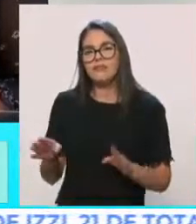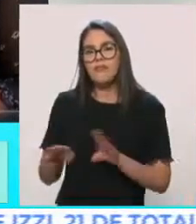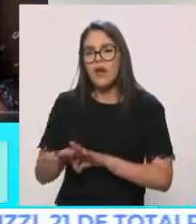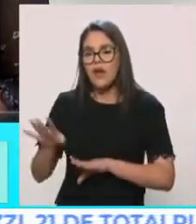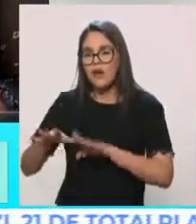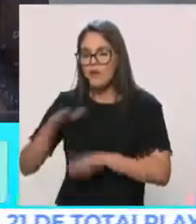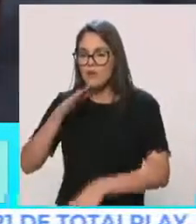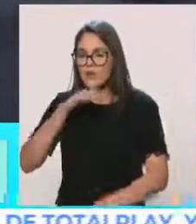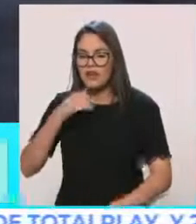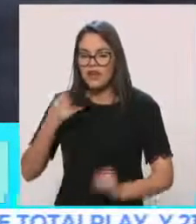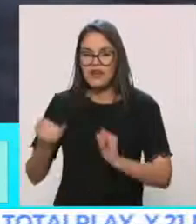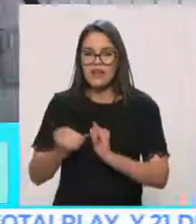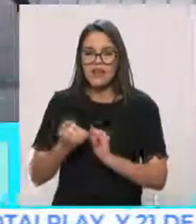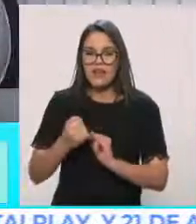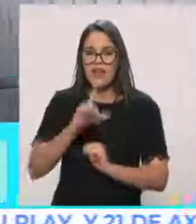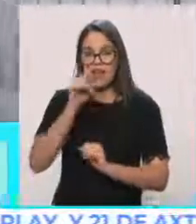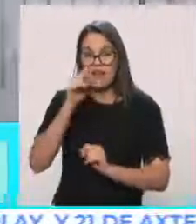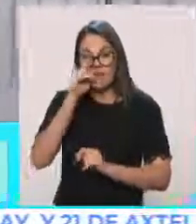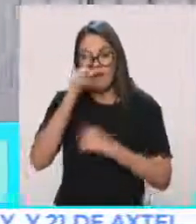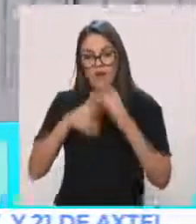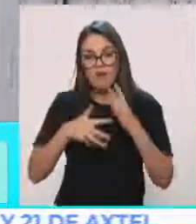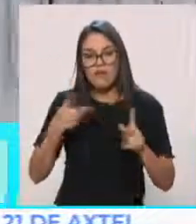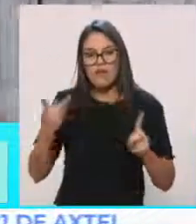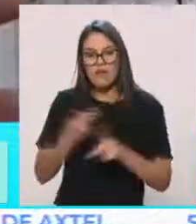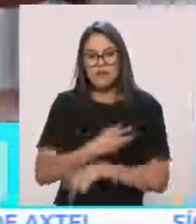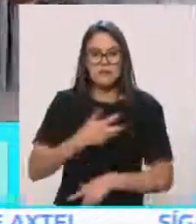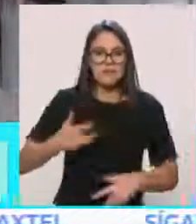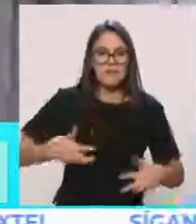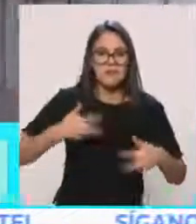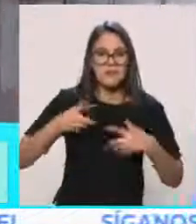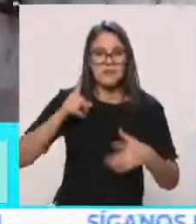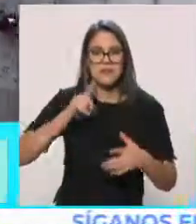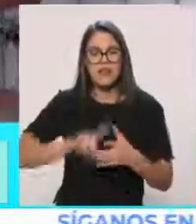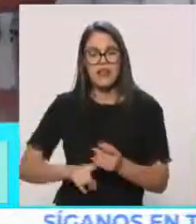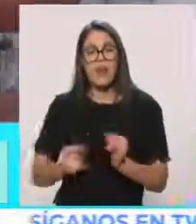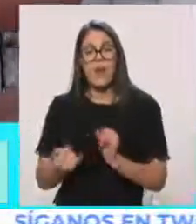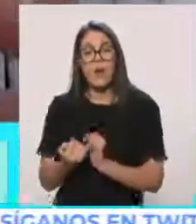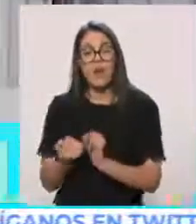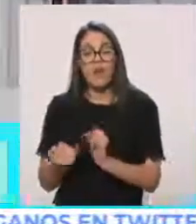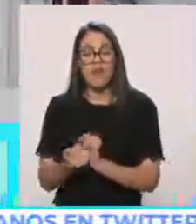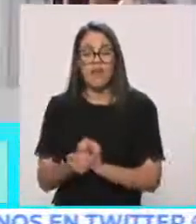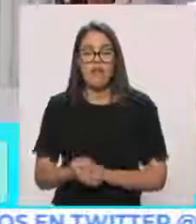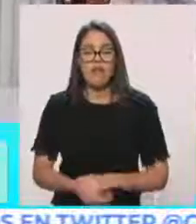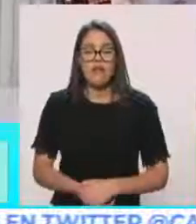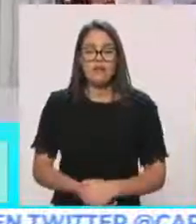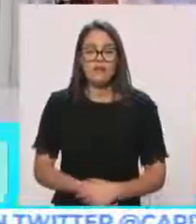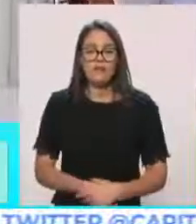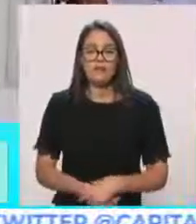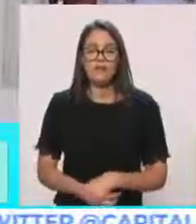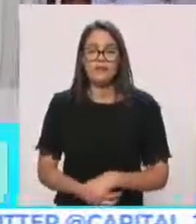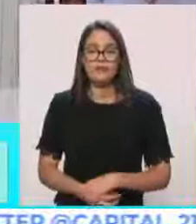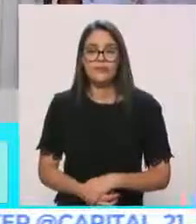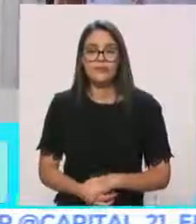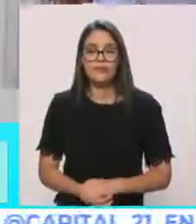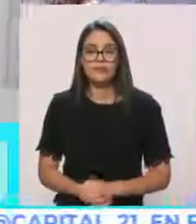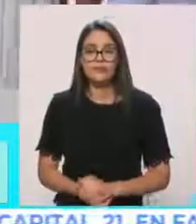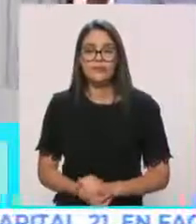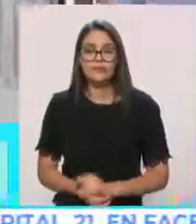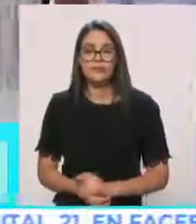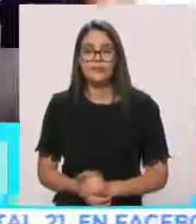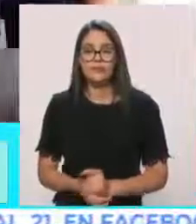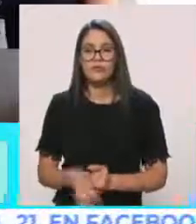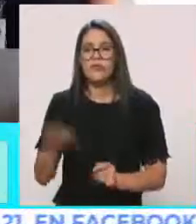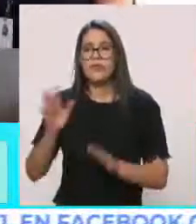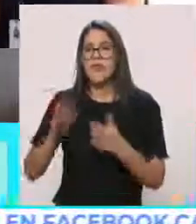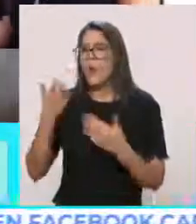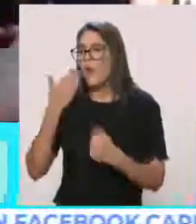fundamental que ocurre después de la violencia, y también se agrega a las herramientas que existen para terminar con esta